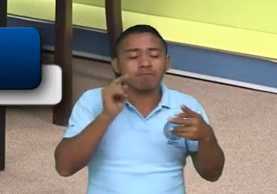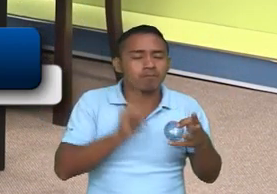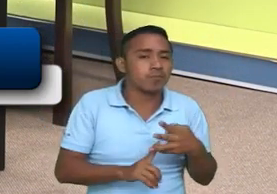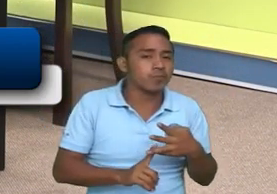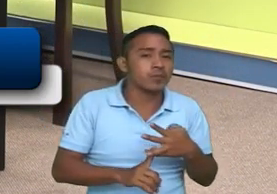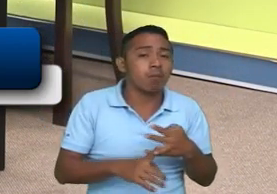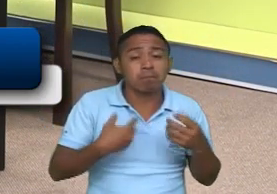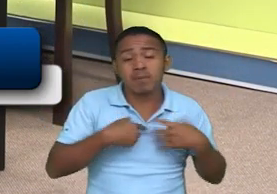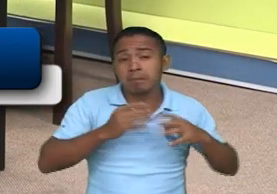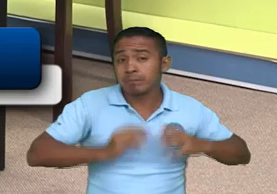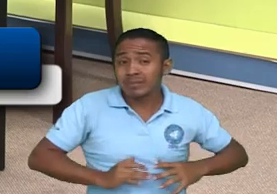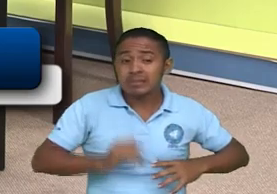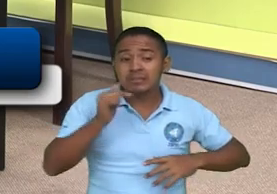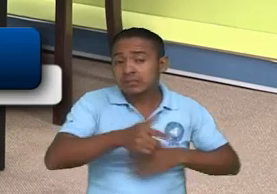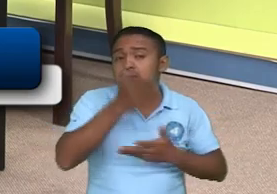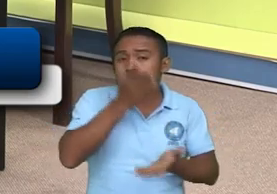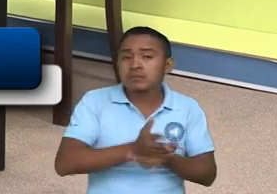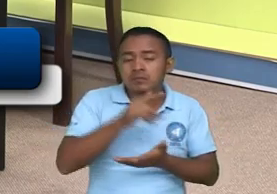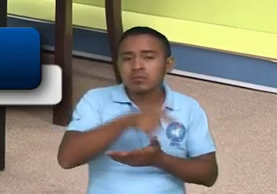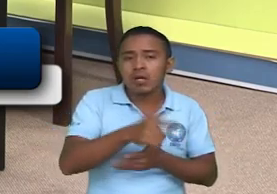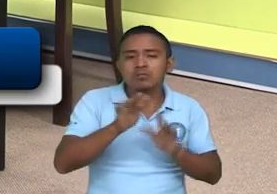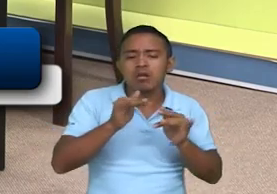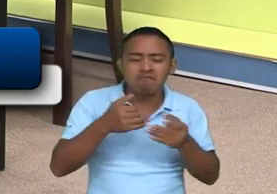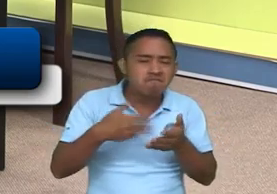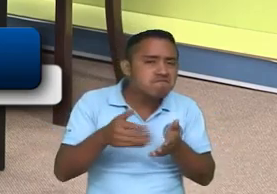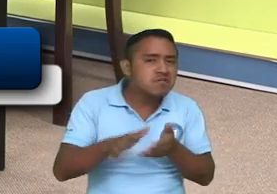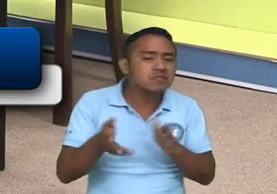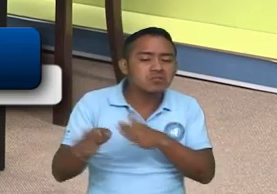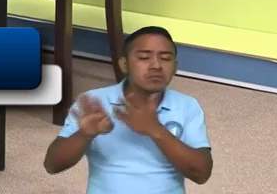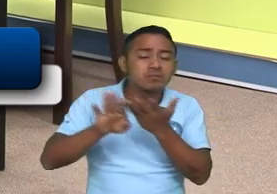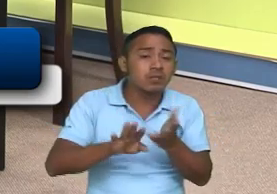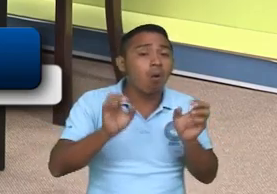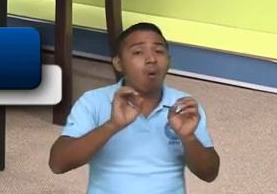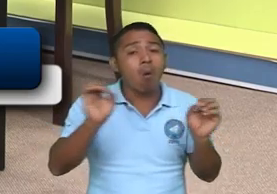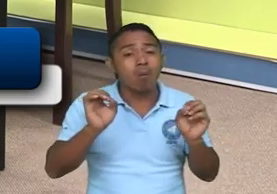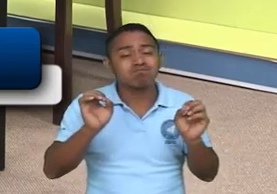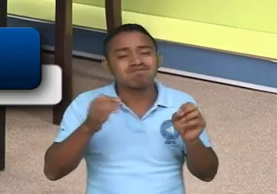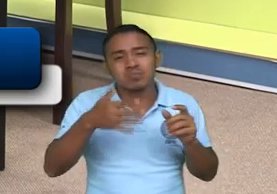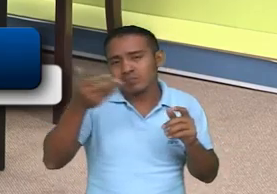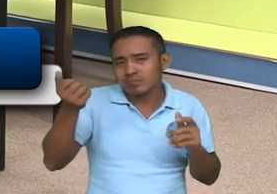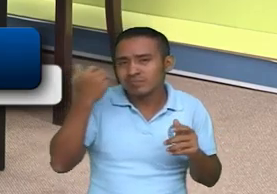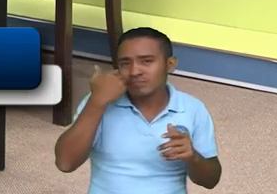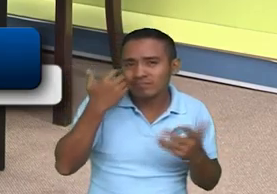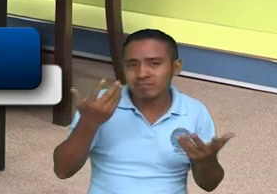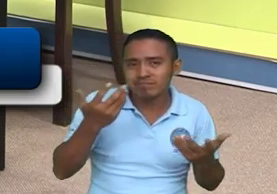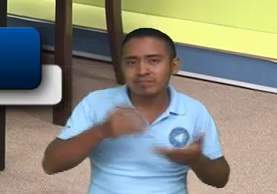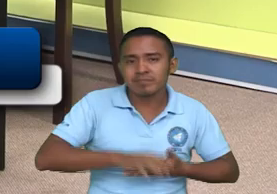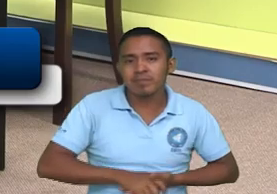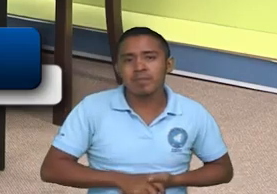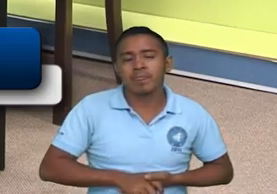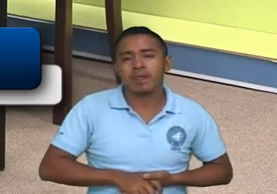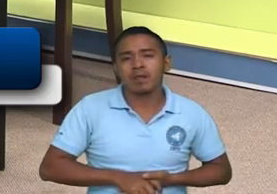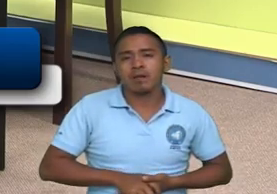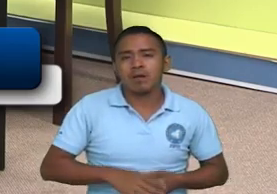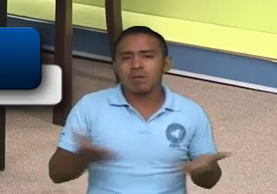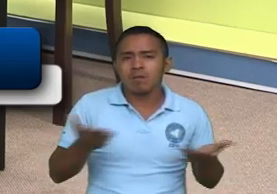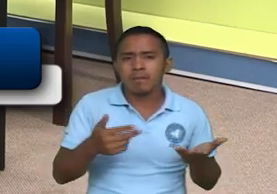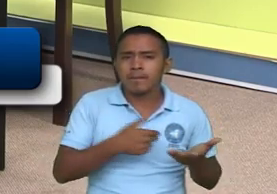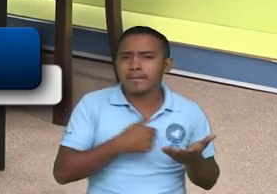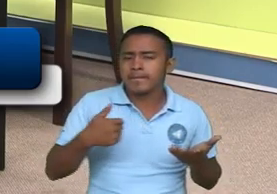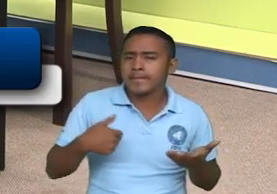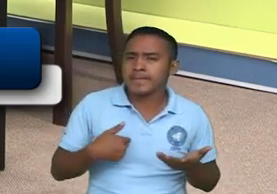a nosotros que este niño en realidad tiene alguna malformación cardíaca, una malformación a nivel de su sistema nervioso central o